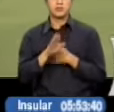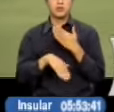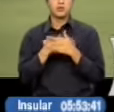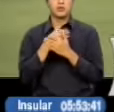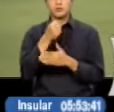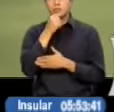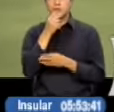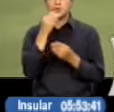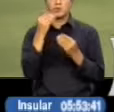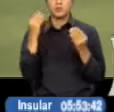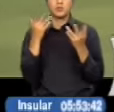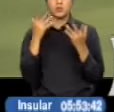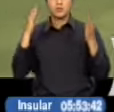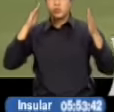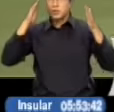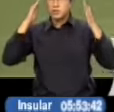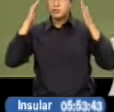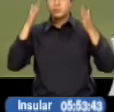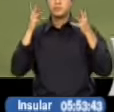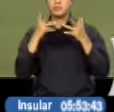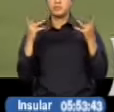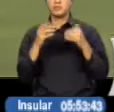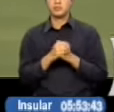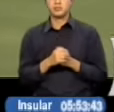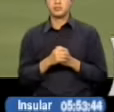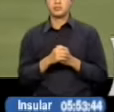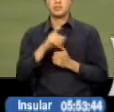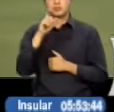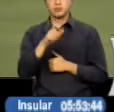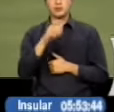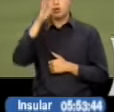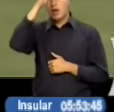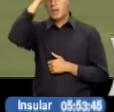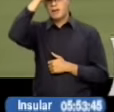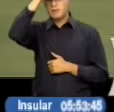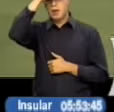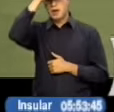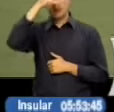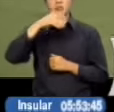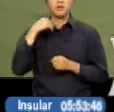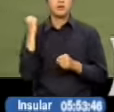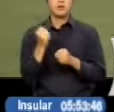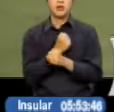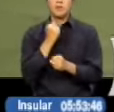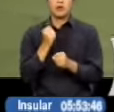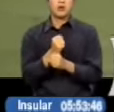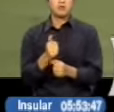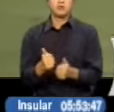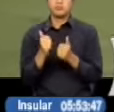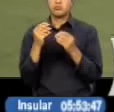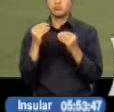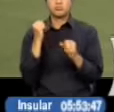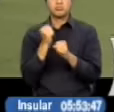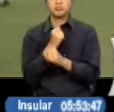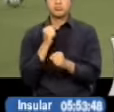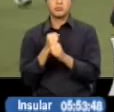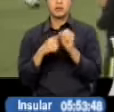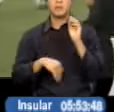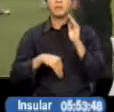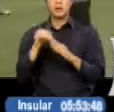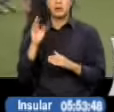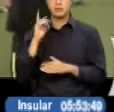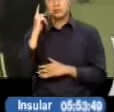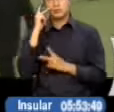cámaras en su gran mayoría en lo que puede hacer este señor neymar que ha trabajado mucho al igual que sus compañeros sobre todo en la táctica fija